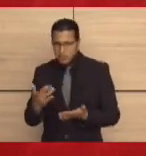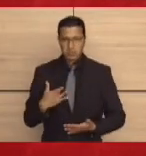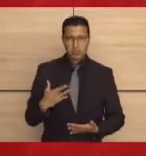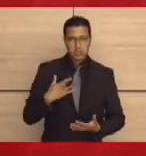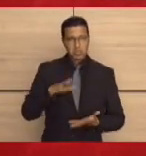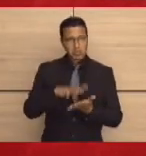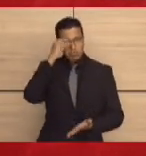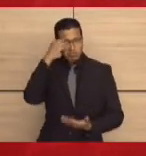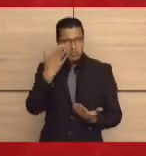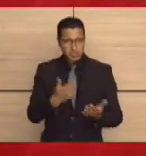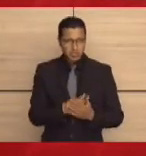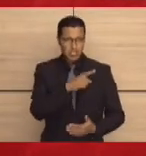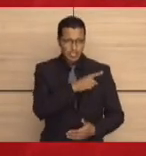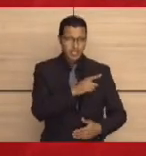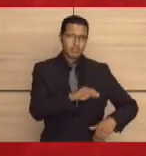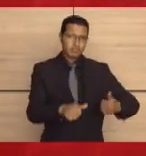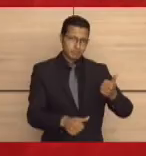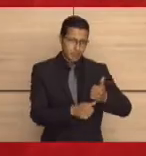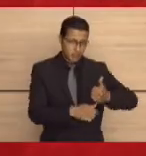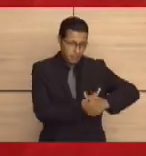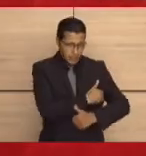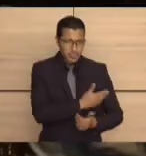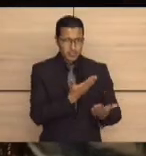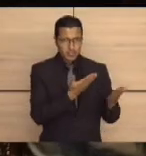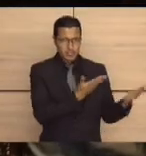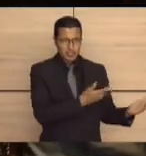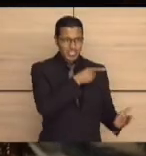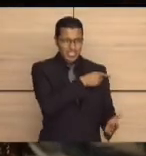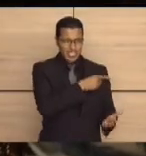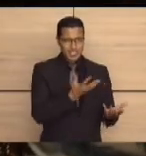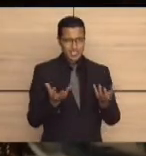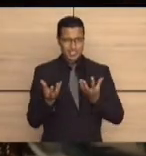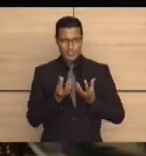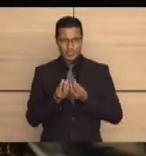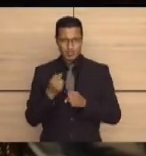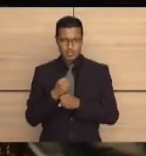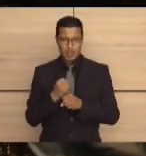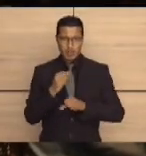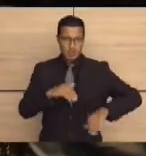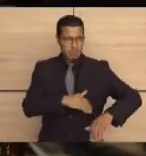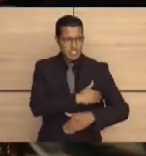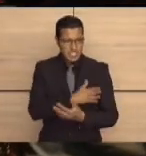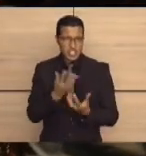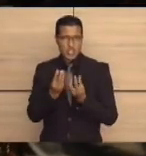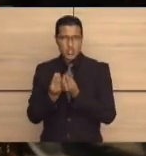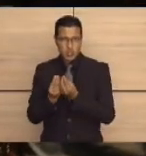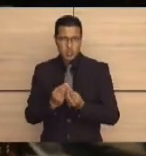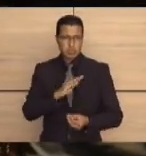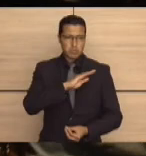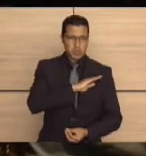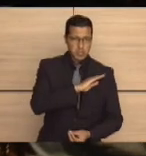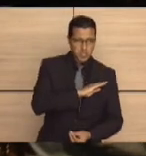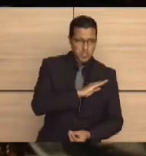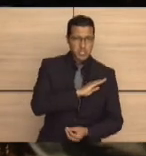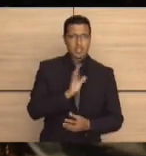con la viceministra y con los profesores. La vice representando todo el equipo del Ministerio de Preescolar Básica y Media, a